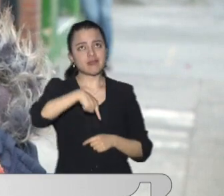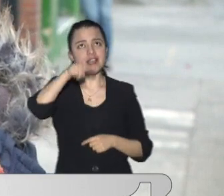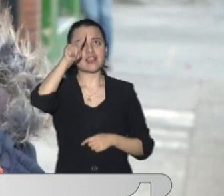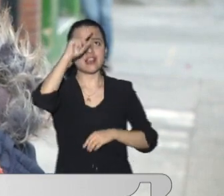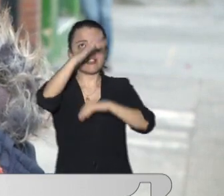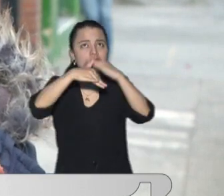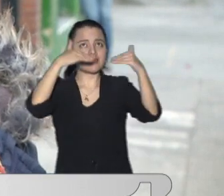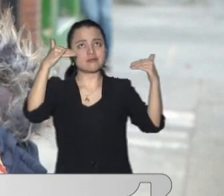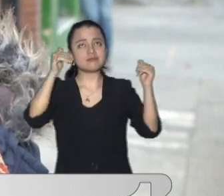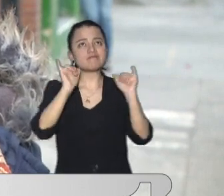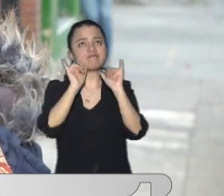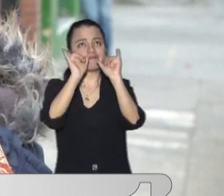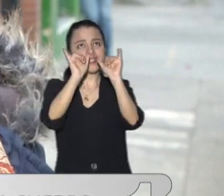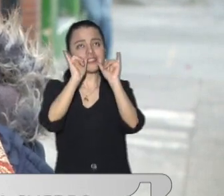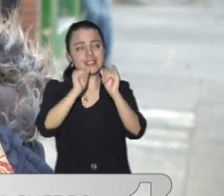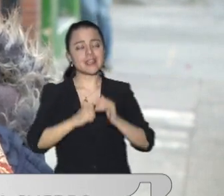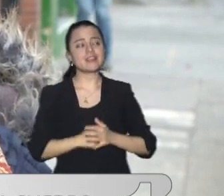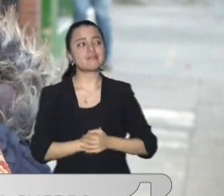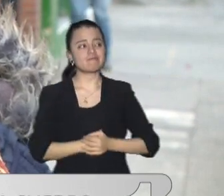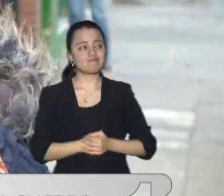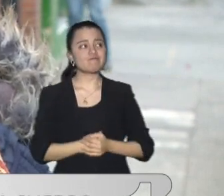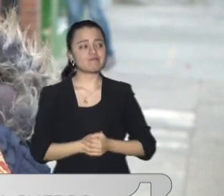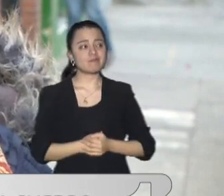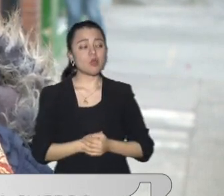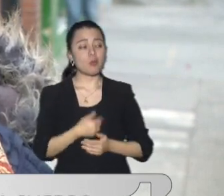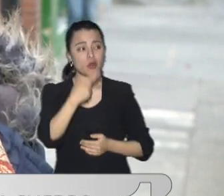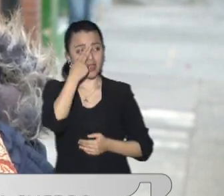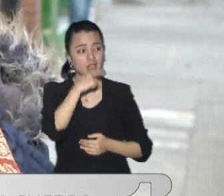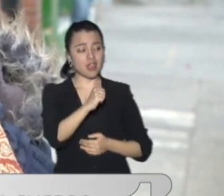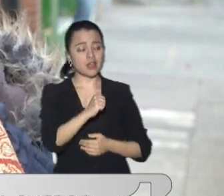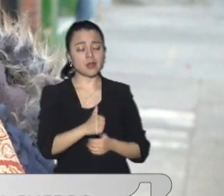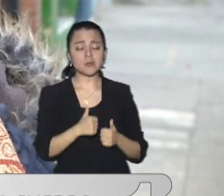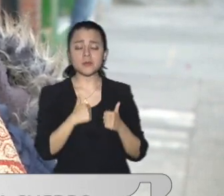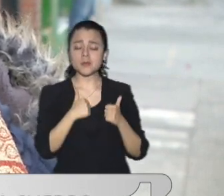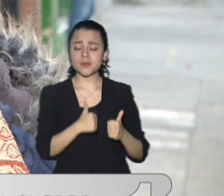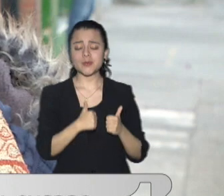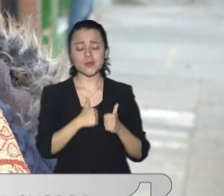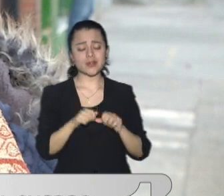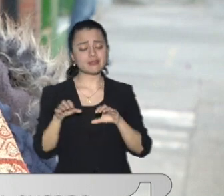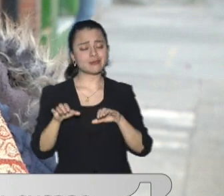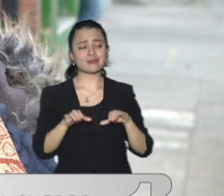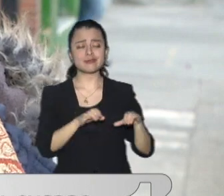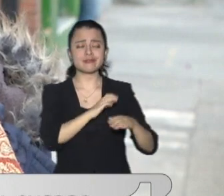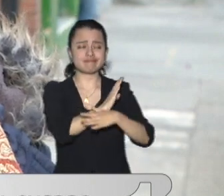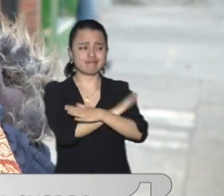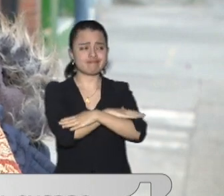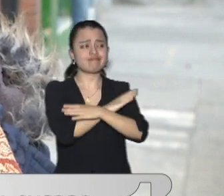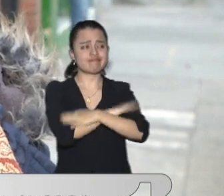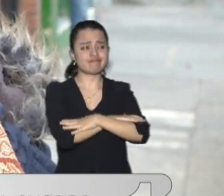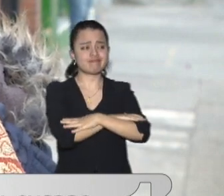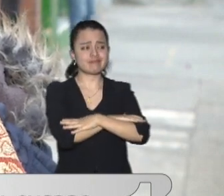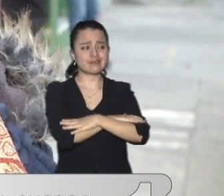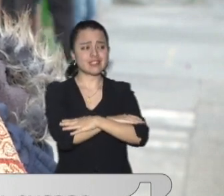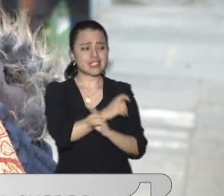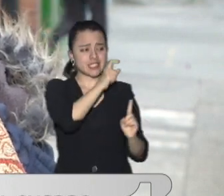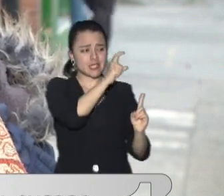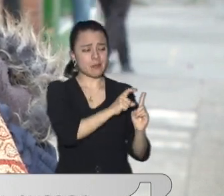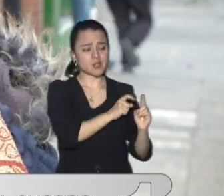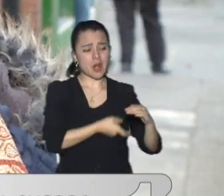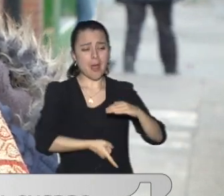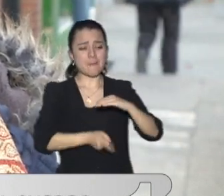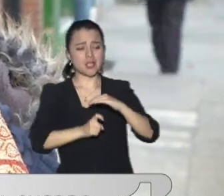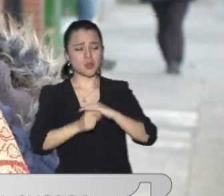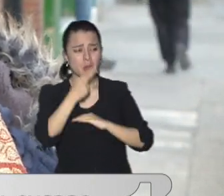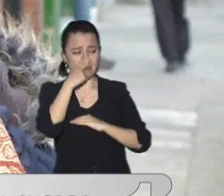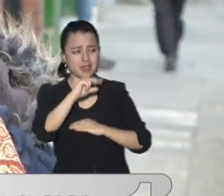gloria y voluntad, porque muy buena hija. A eso se llevó la muerte, por buscar